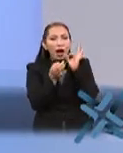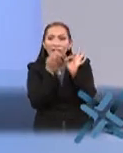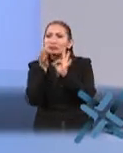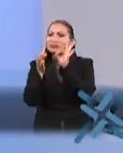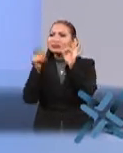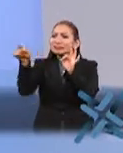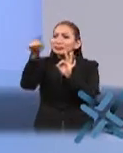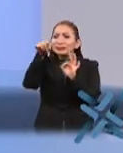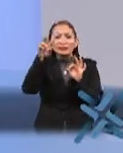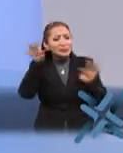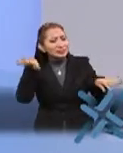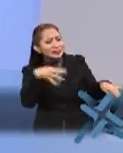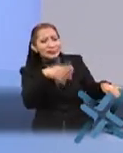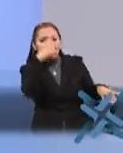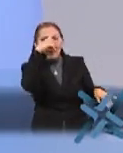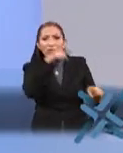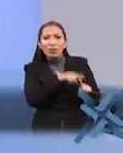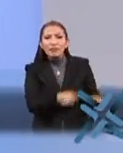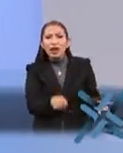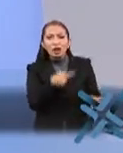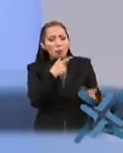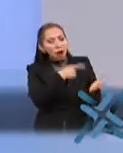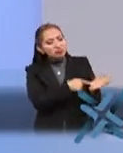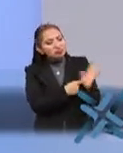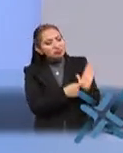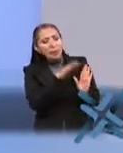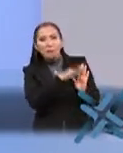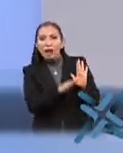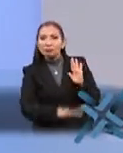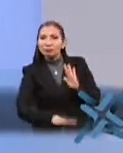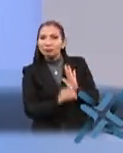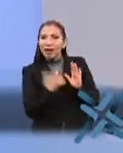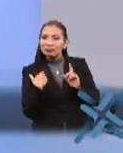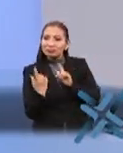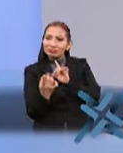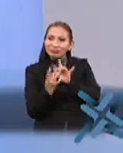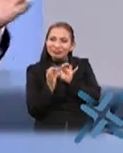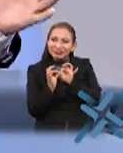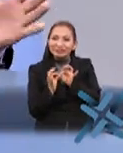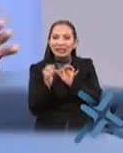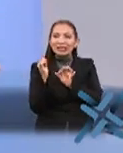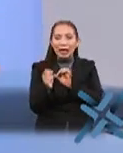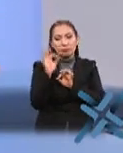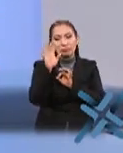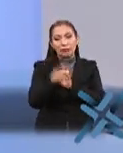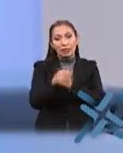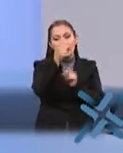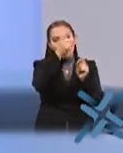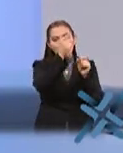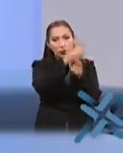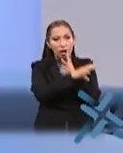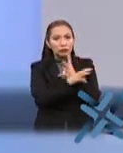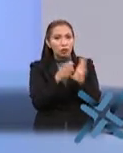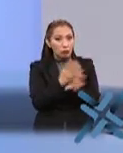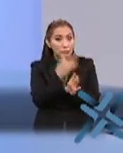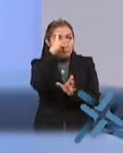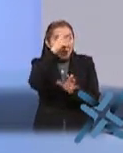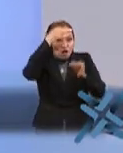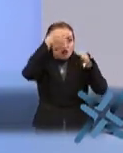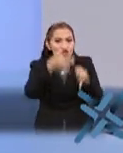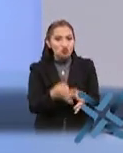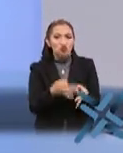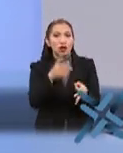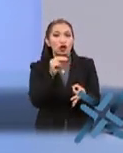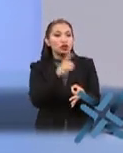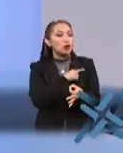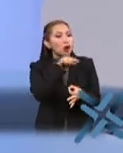conocer a México de otra manera, una cara pues más sólida, más cercana quizá a lo que en algunos aspectos es México, no